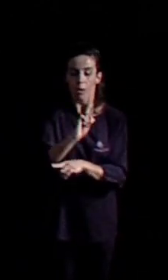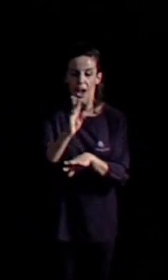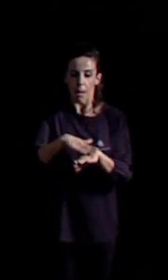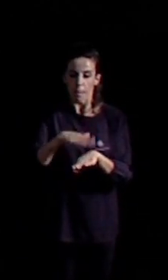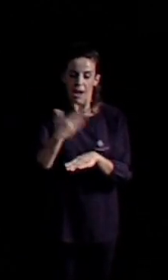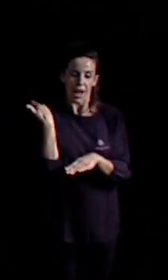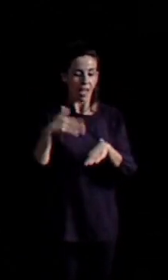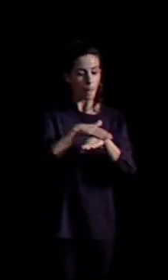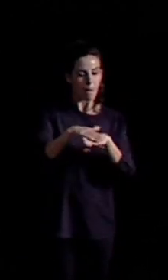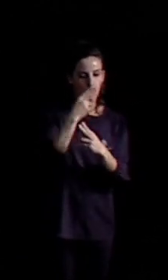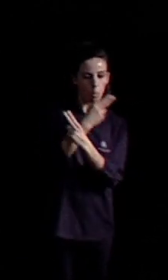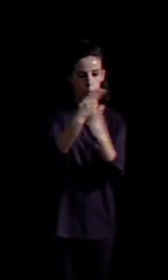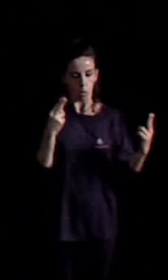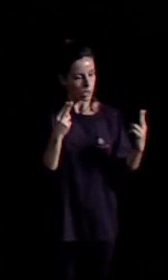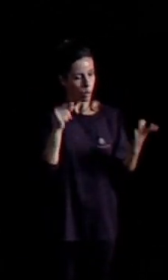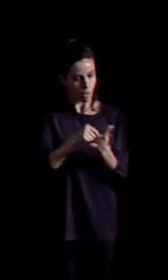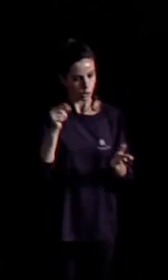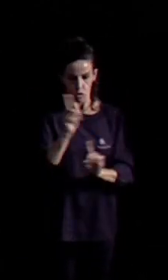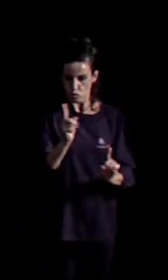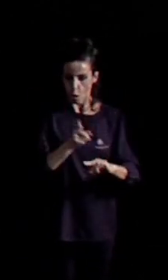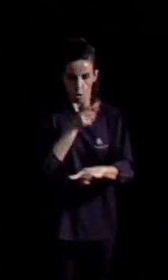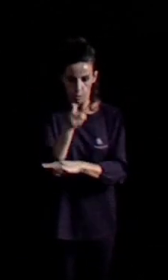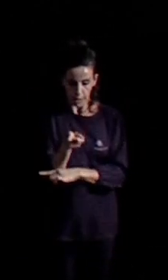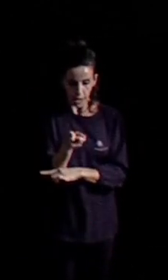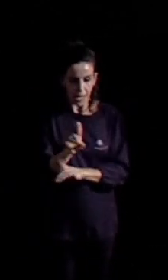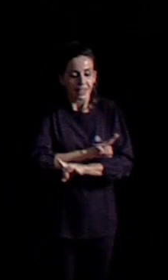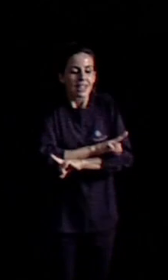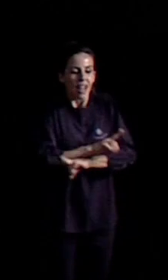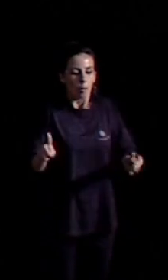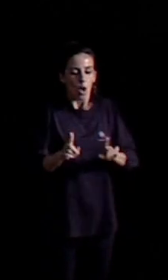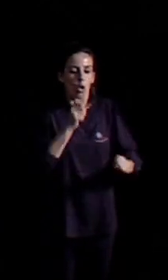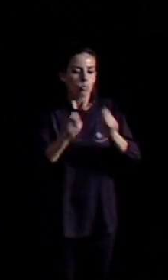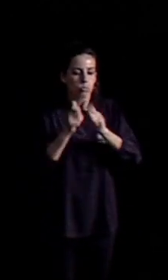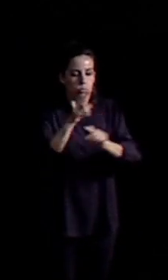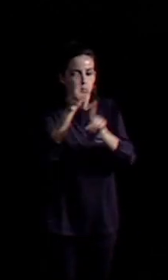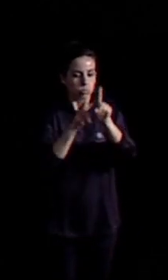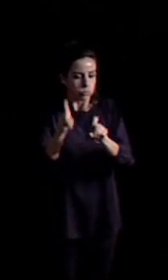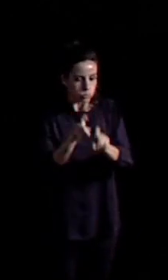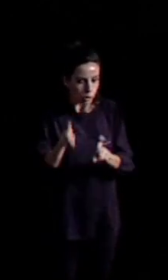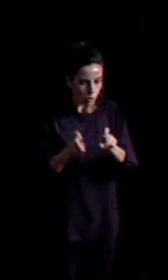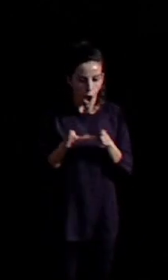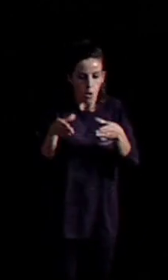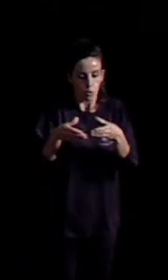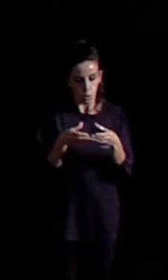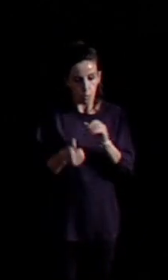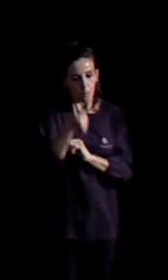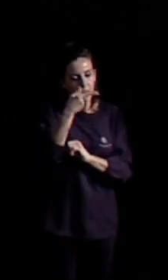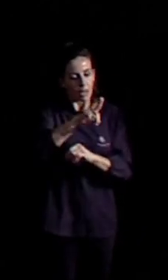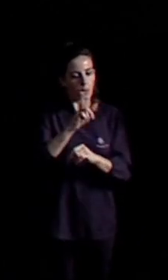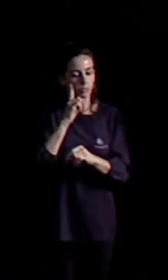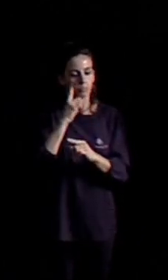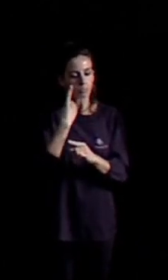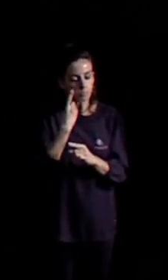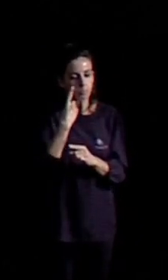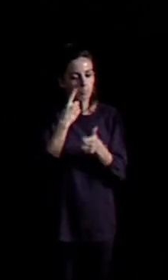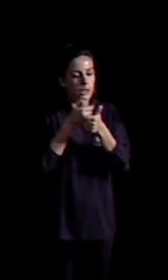inmediato. Y no interrogar a los implicados frente a los iguales y, sobre todo, hacer un seguimiento para